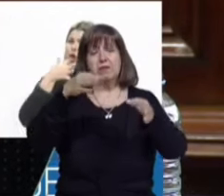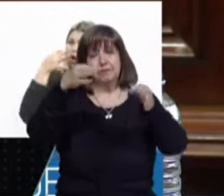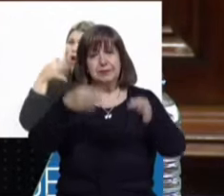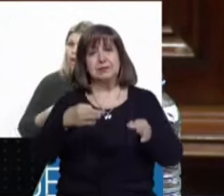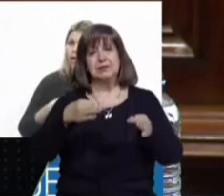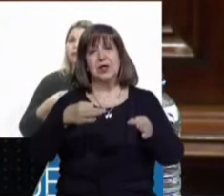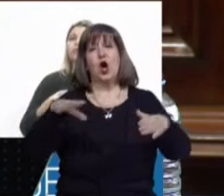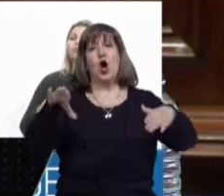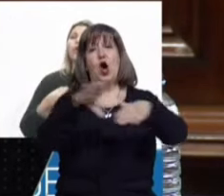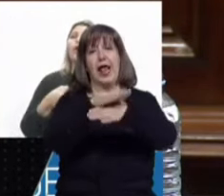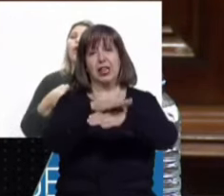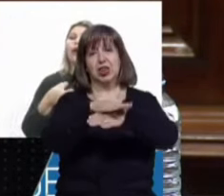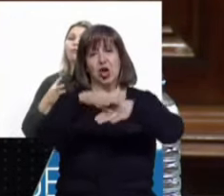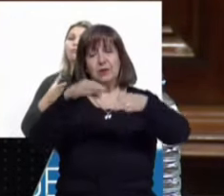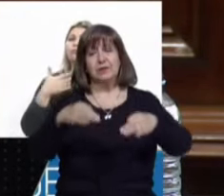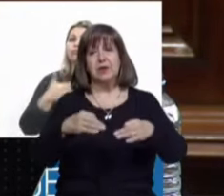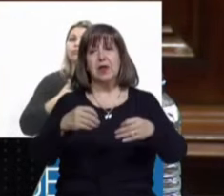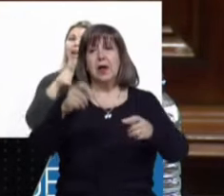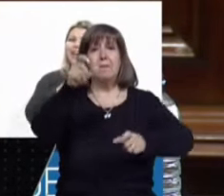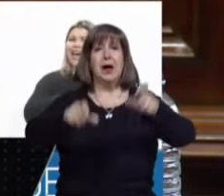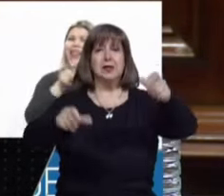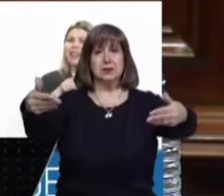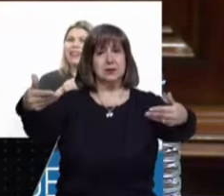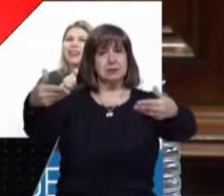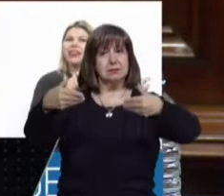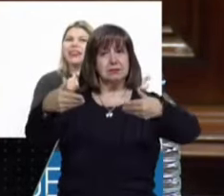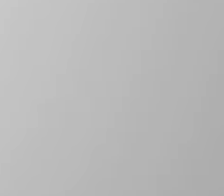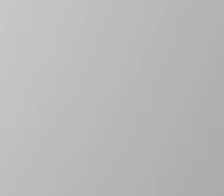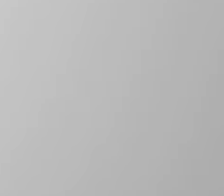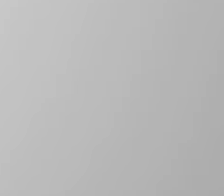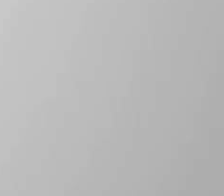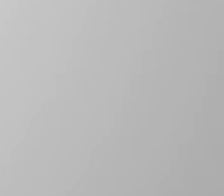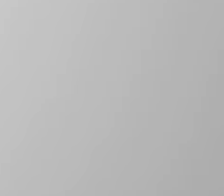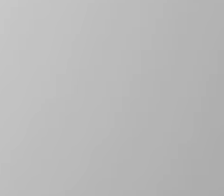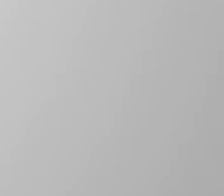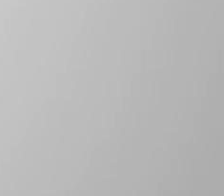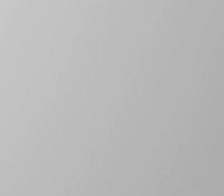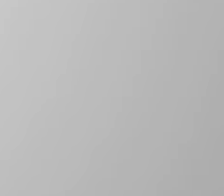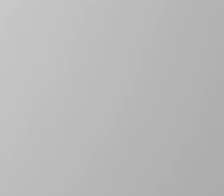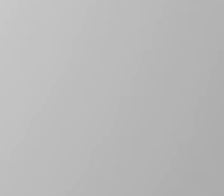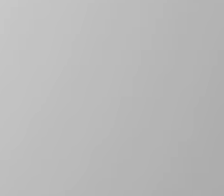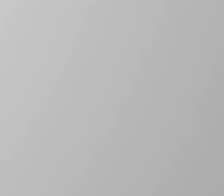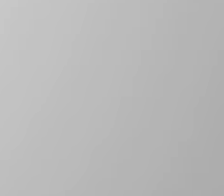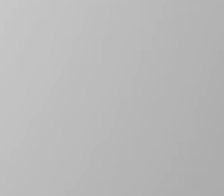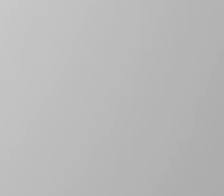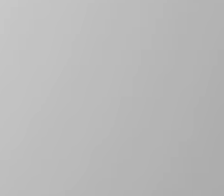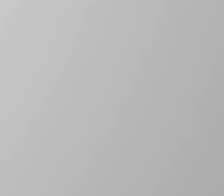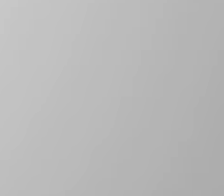recibiendo como devolución de los ciudadanos es que es exactamente así.